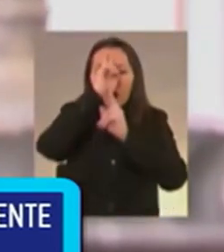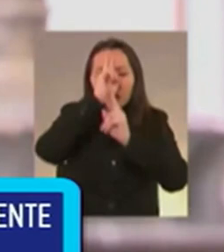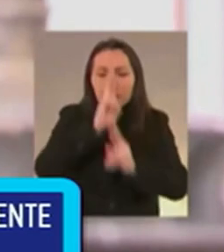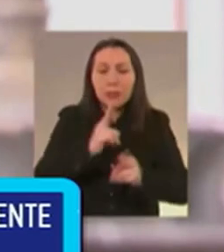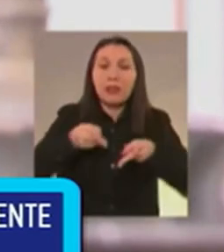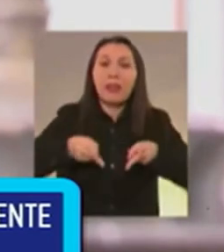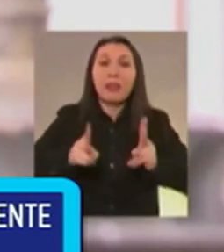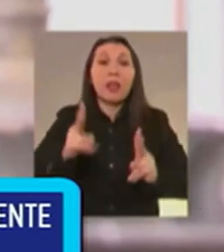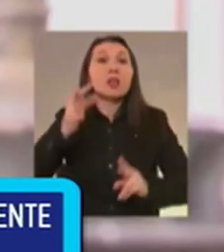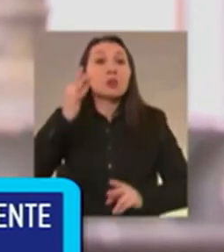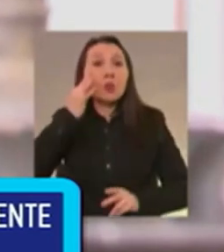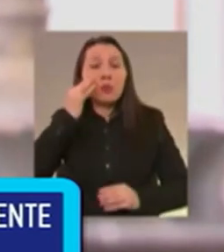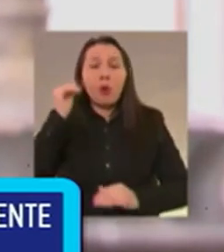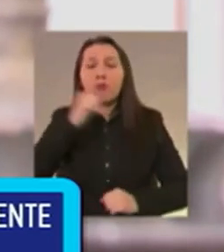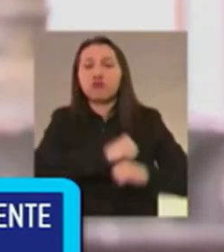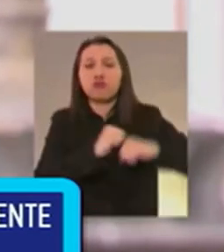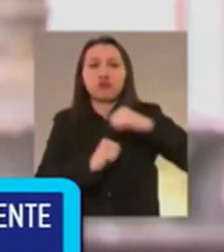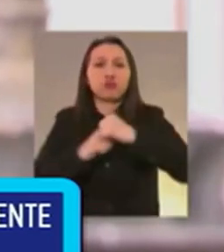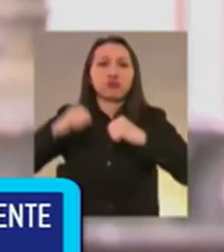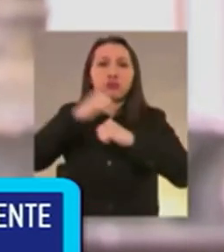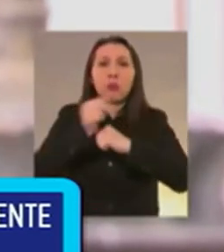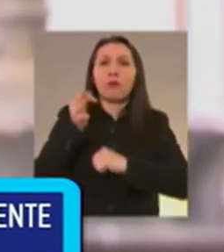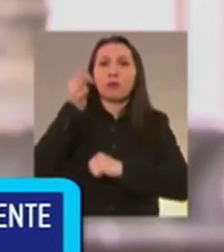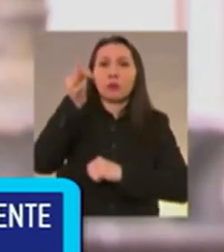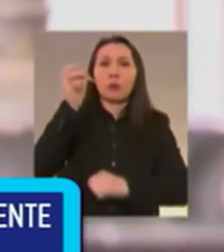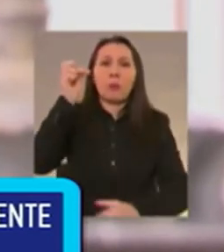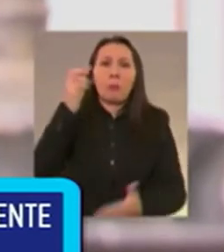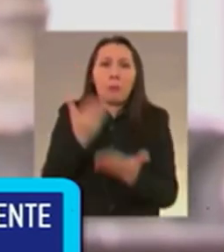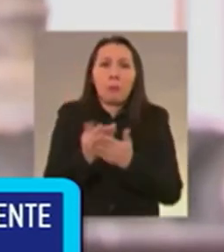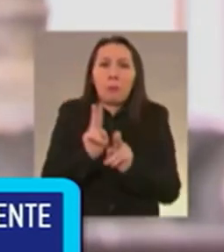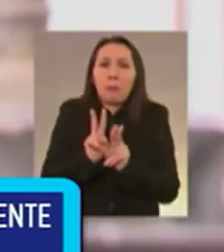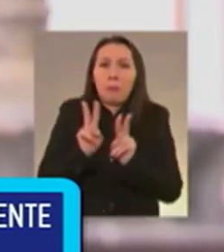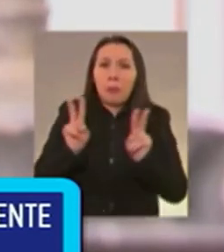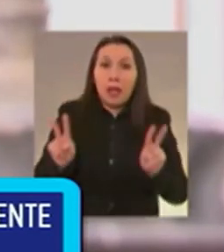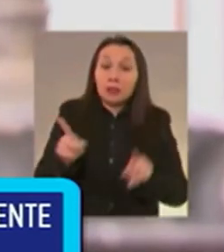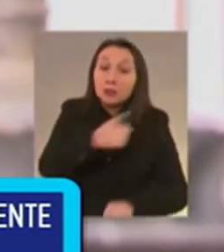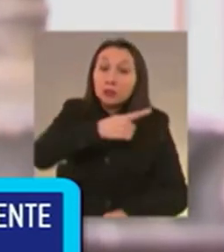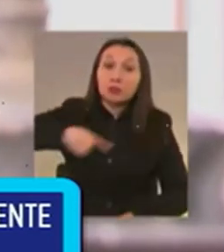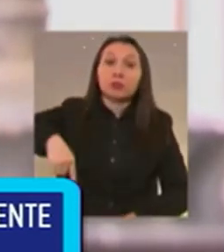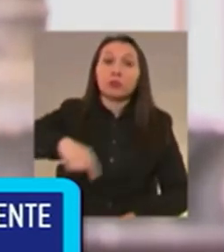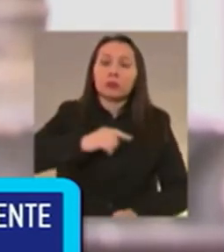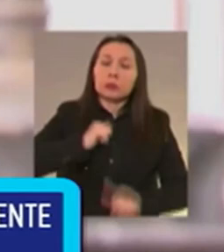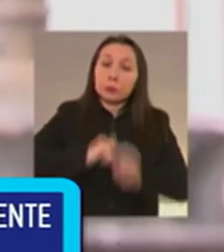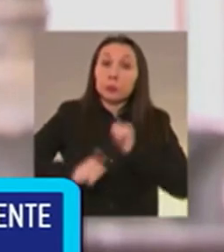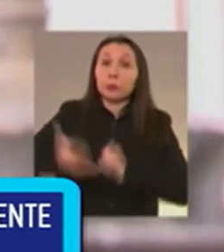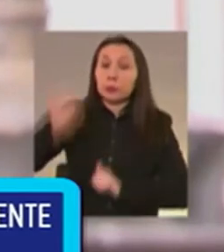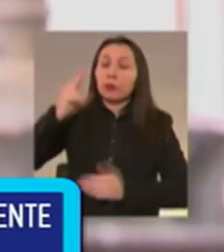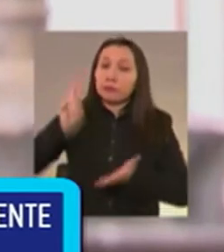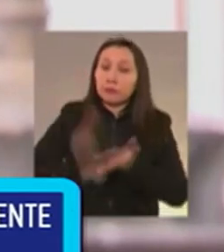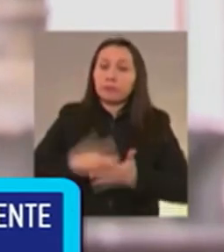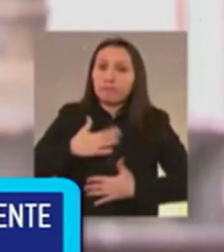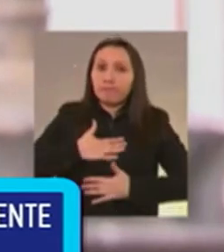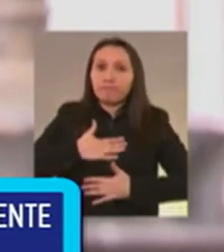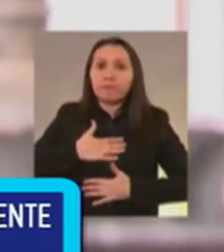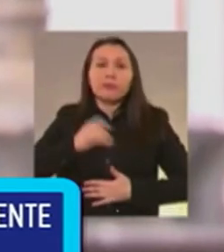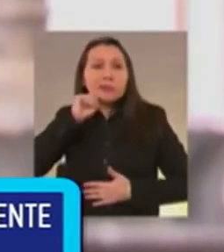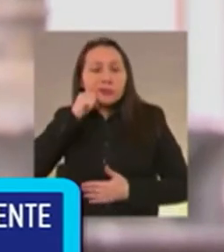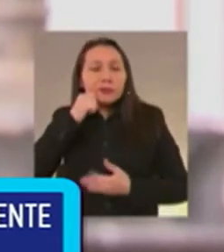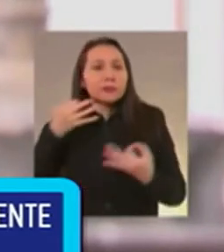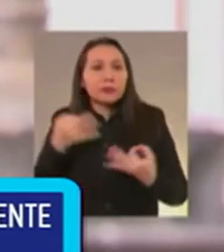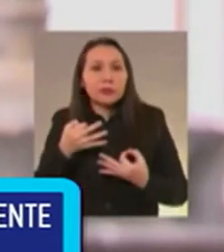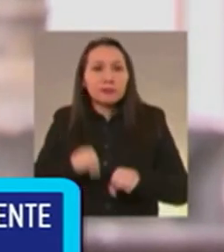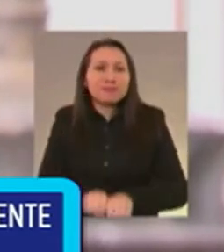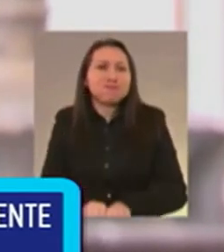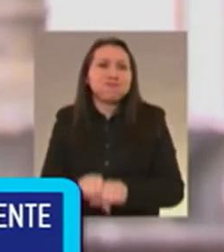humanos y construir un futuro de paz. Nosotros, quienes sufrimos en carne propia lo que significa la